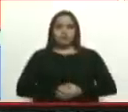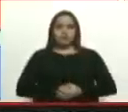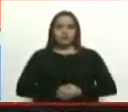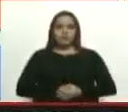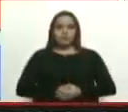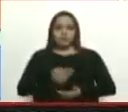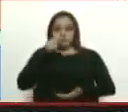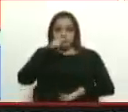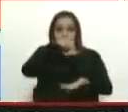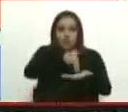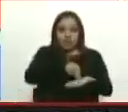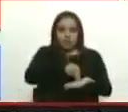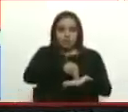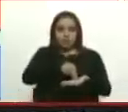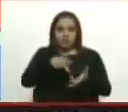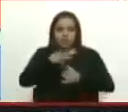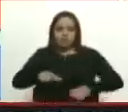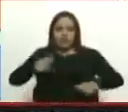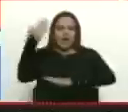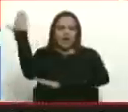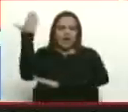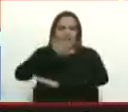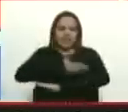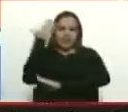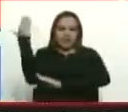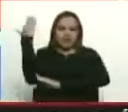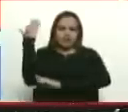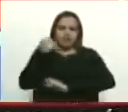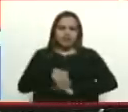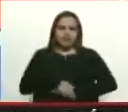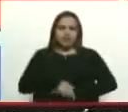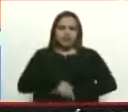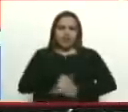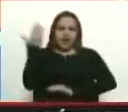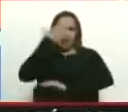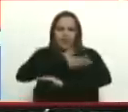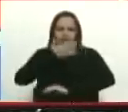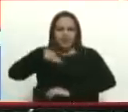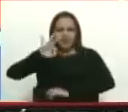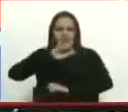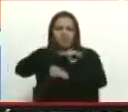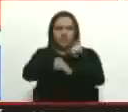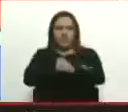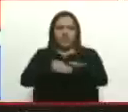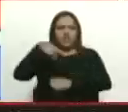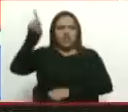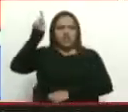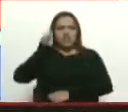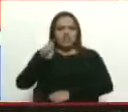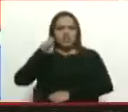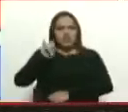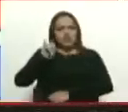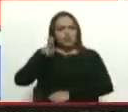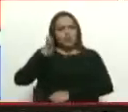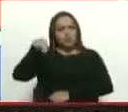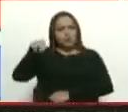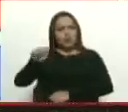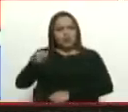Se pararon en la alcabala de... En la alcabala 3, Fuerte Tiuna. A defender la revolución